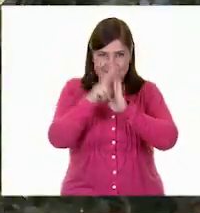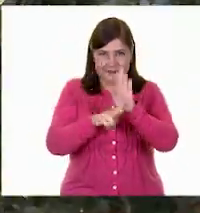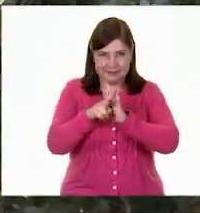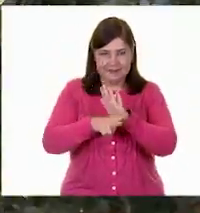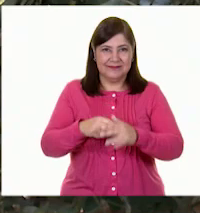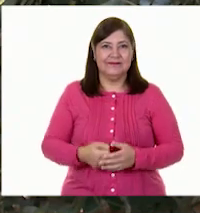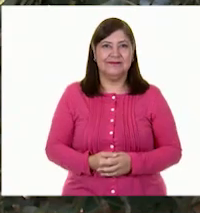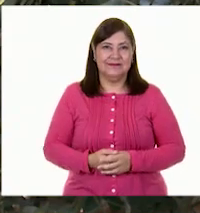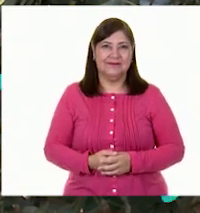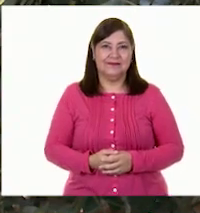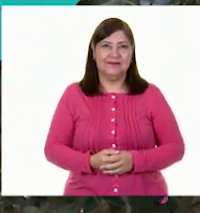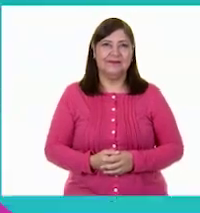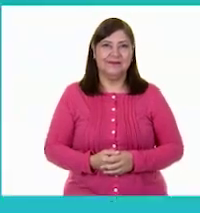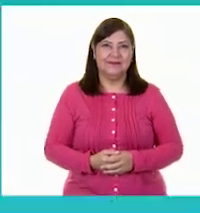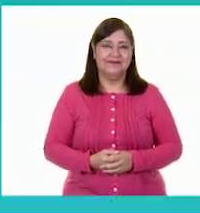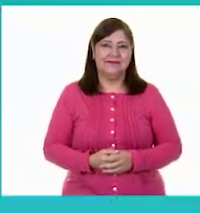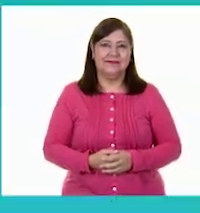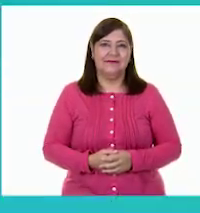video!